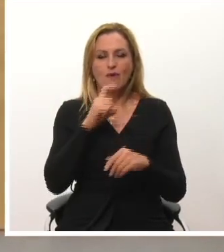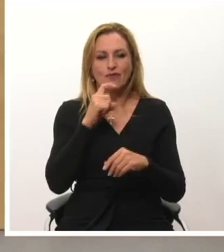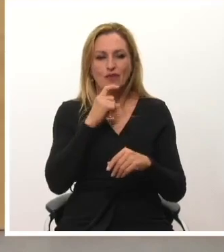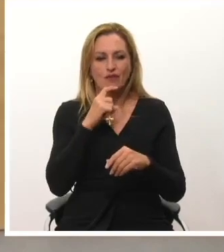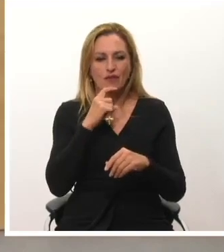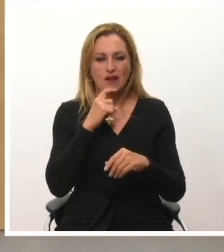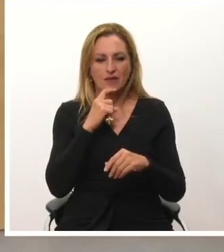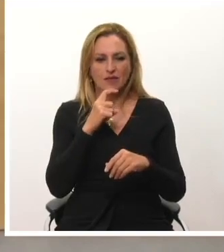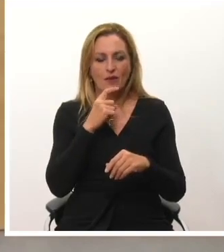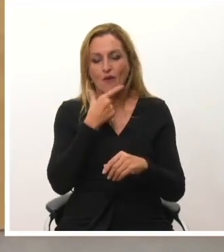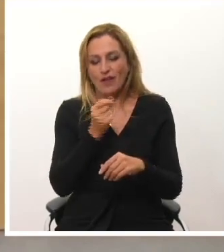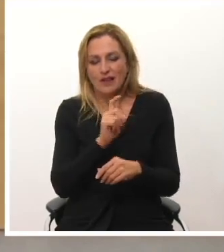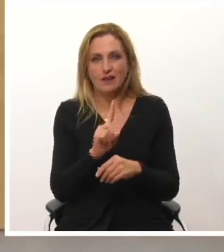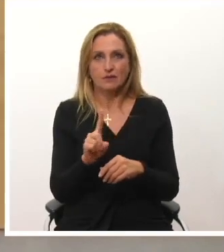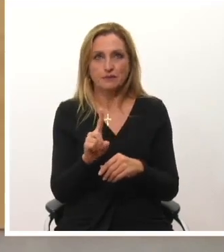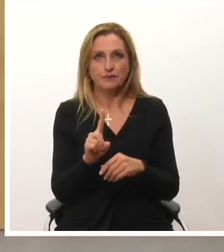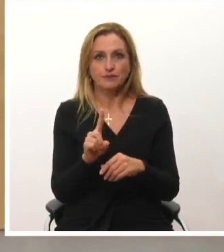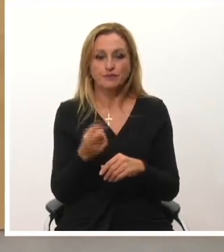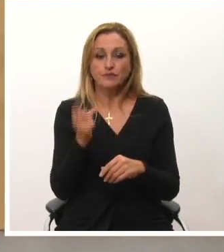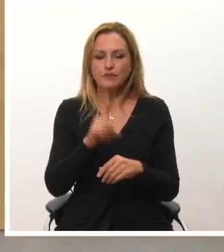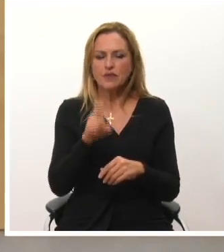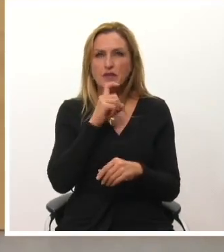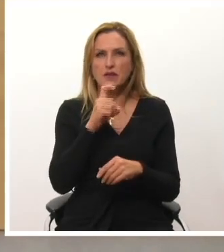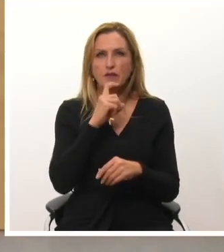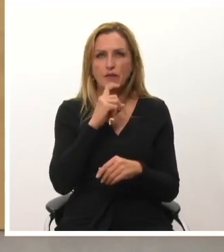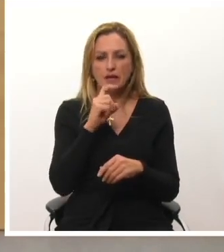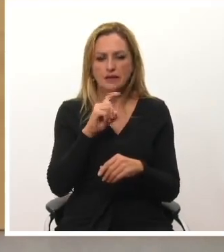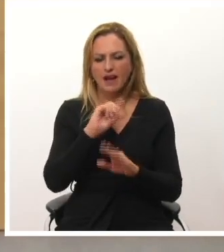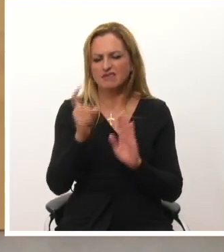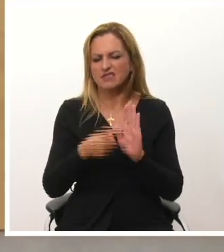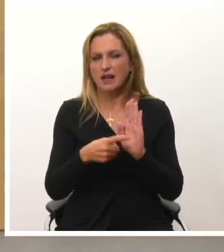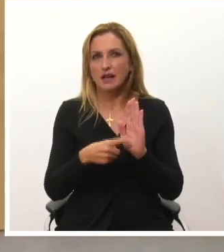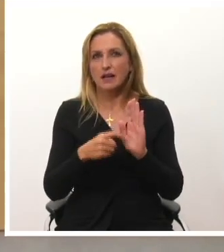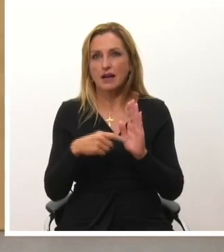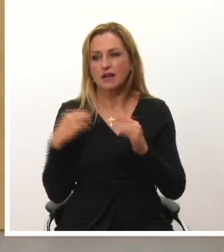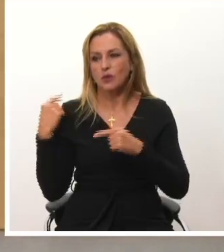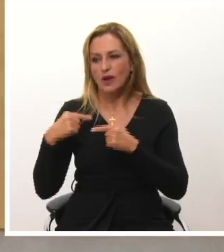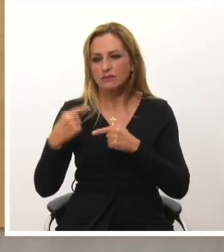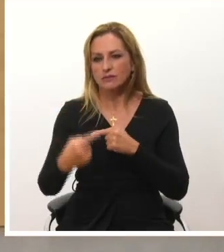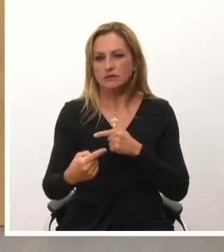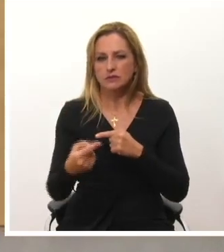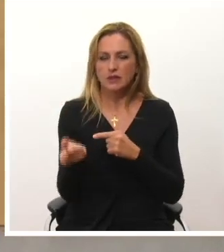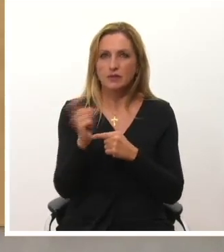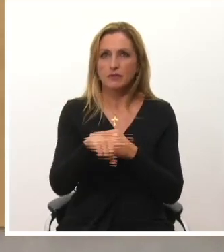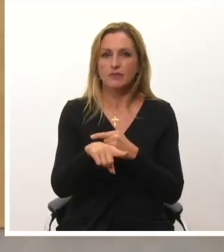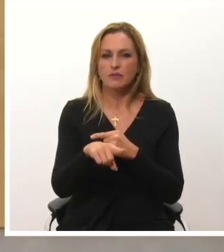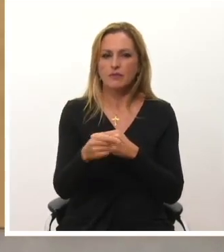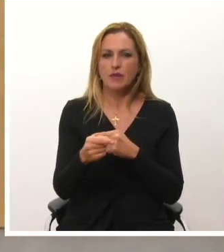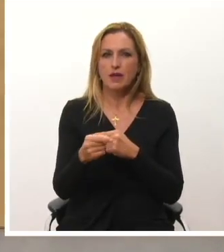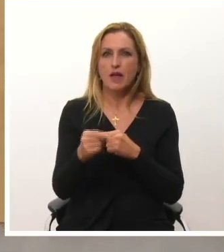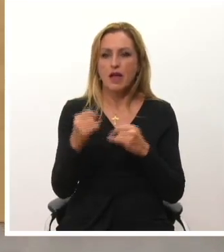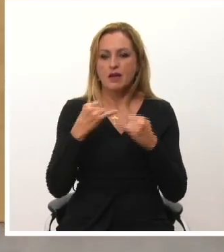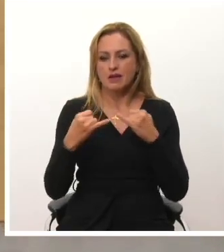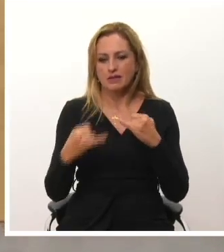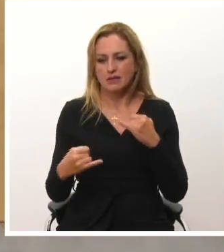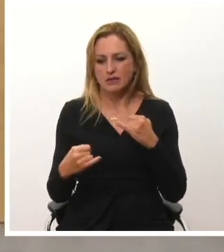fáciles igual que ha sido difícil esta legislatura bastante salpicada de diversas crisis